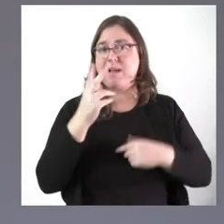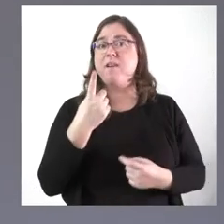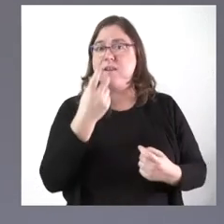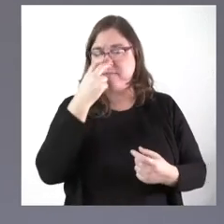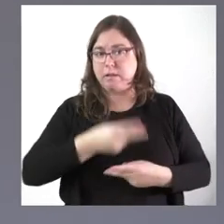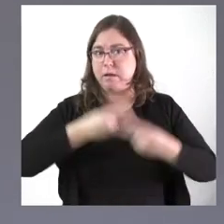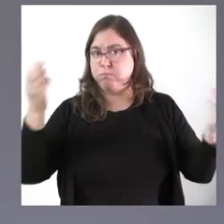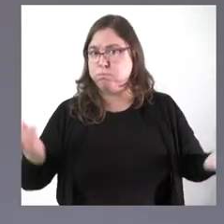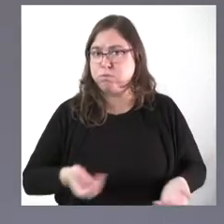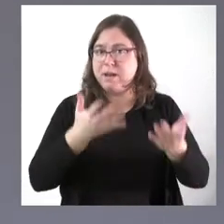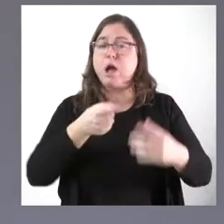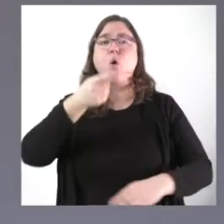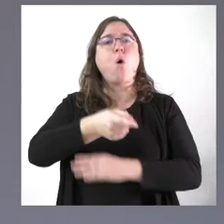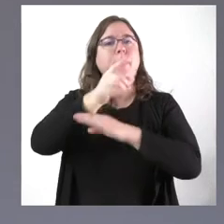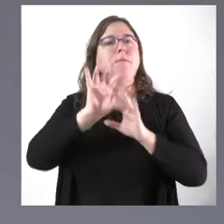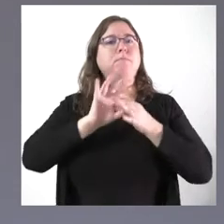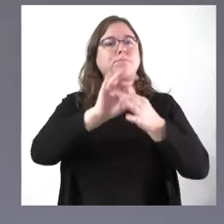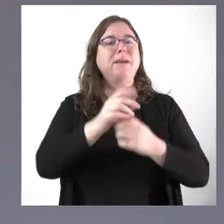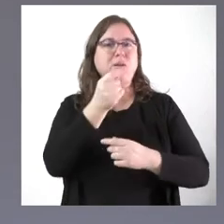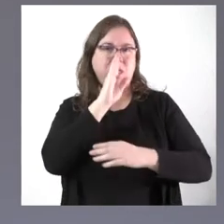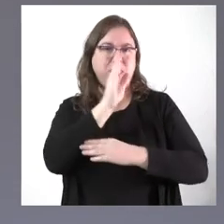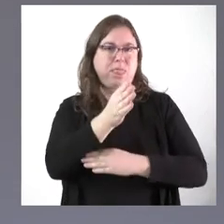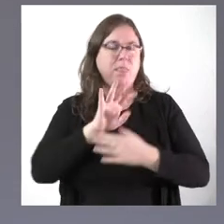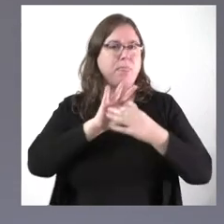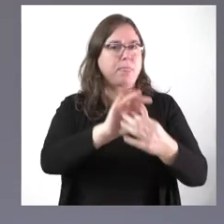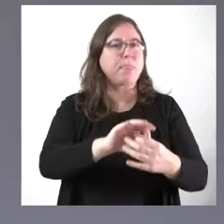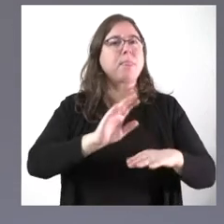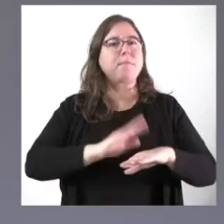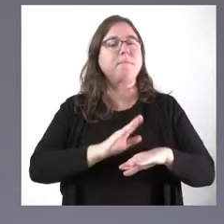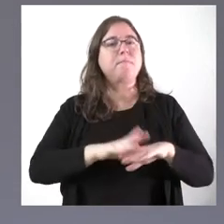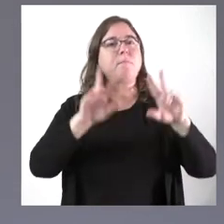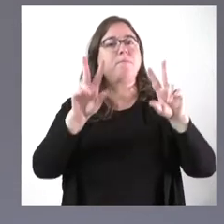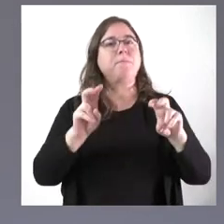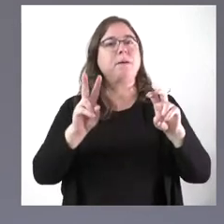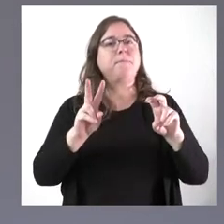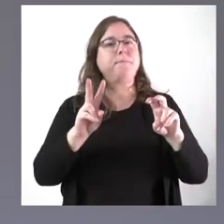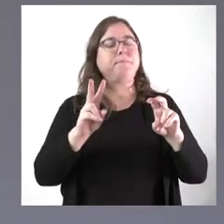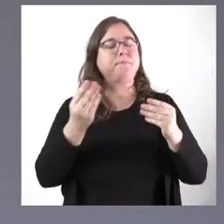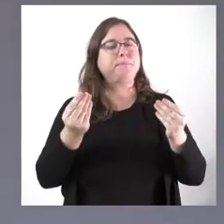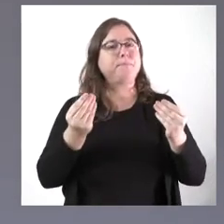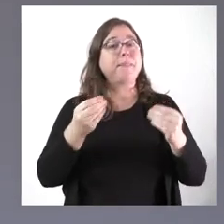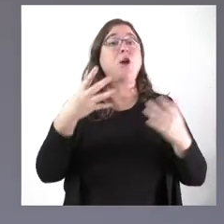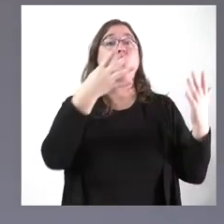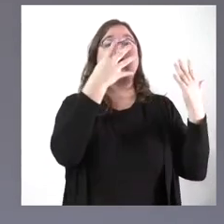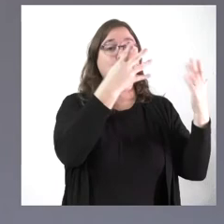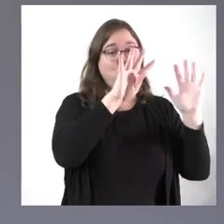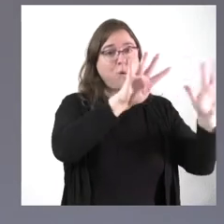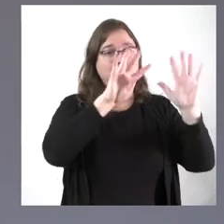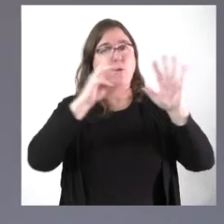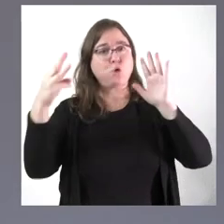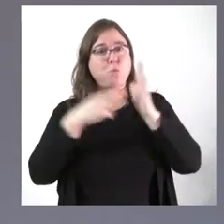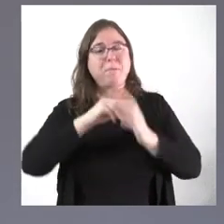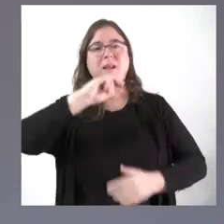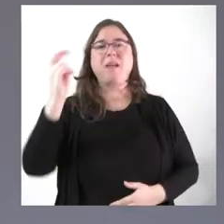está a punto de terminar una orden para conceder indirectas en torno de 998.000 euros se calcula